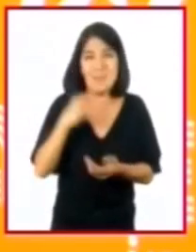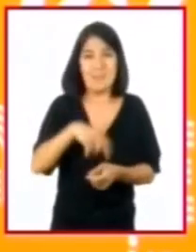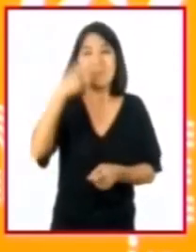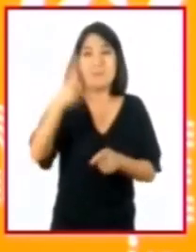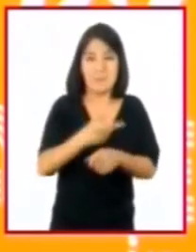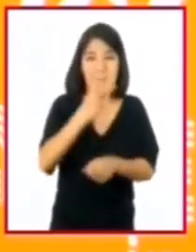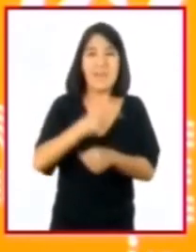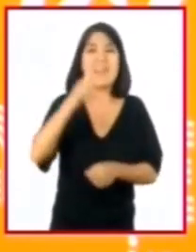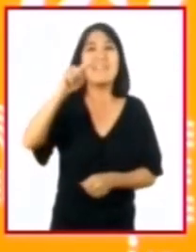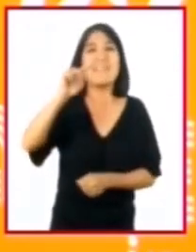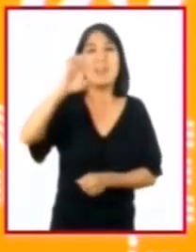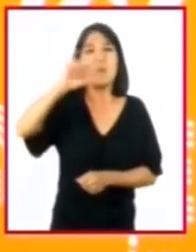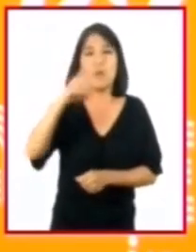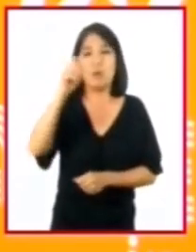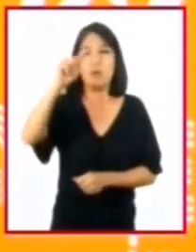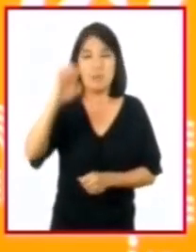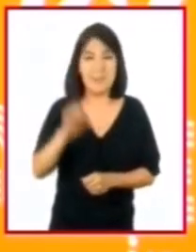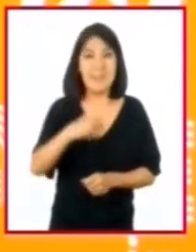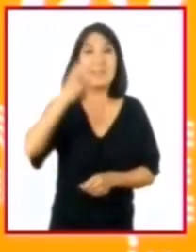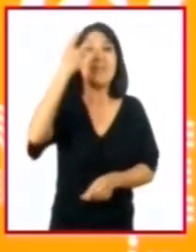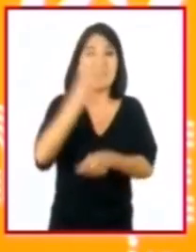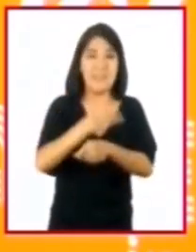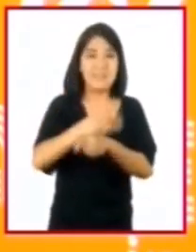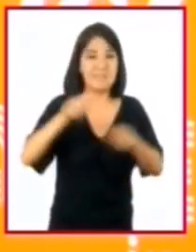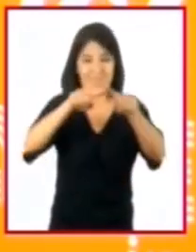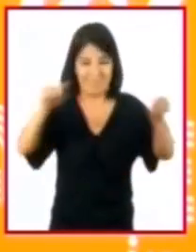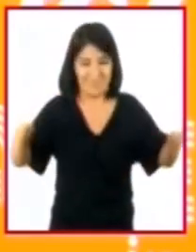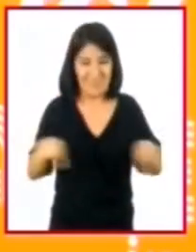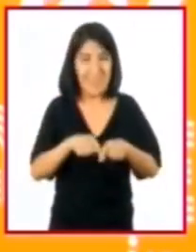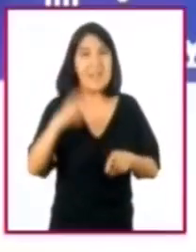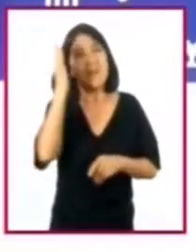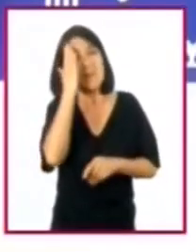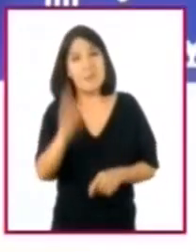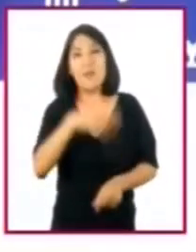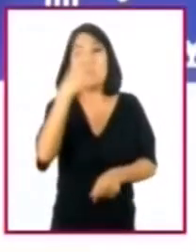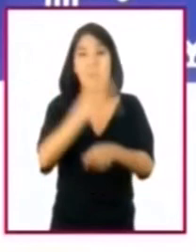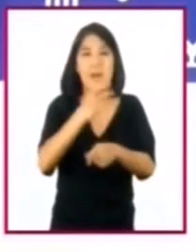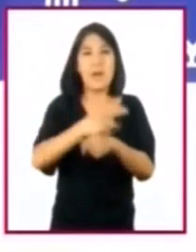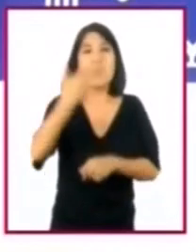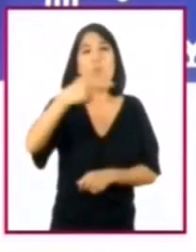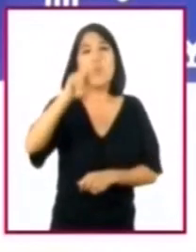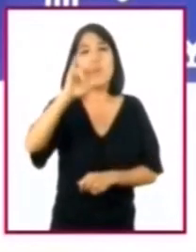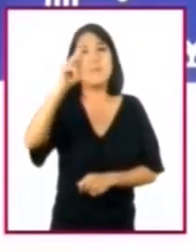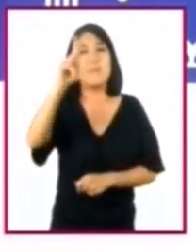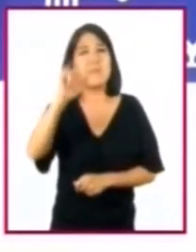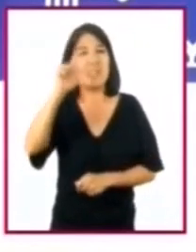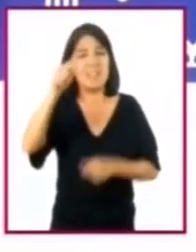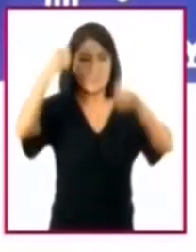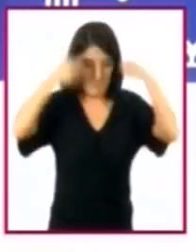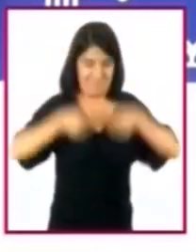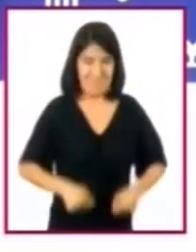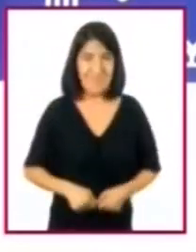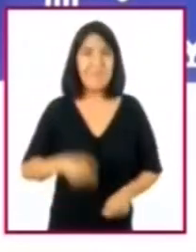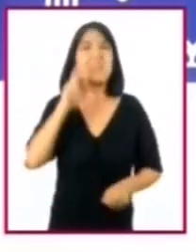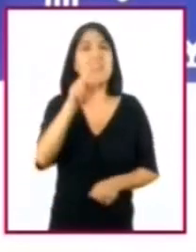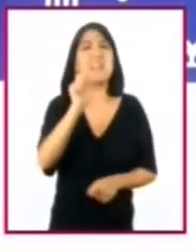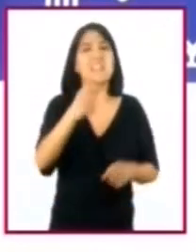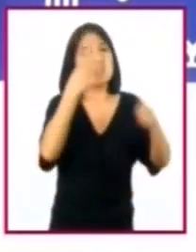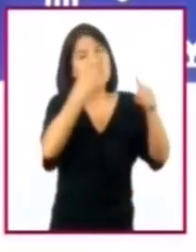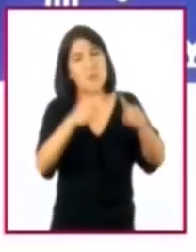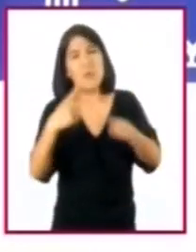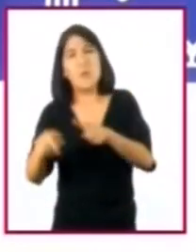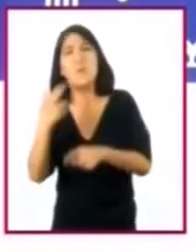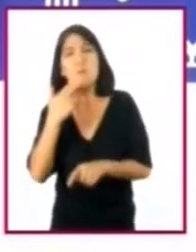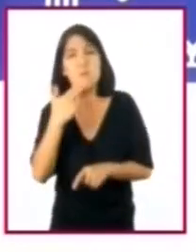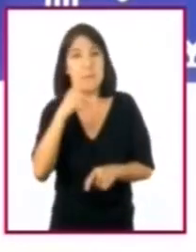Tejolote. 3. Petate. Y 4. El huipil. Conoce qué uso se le da y después, con ayuda